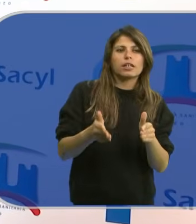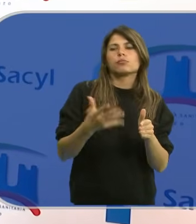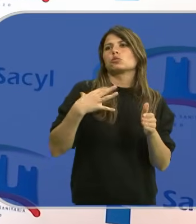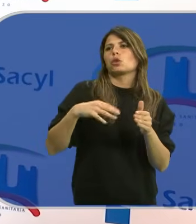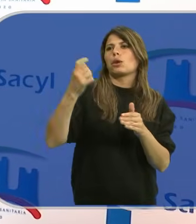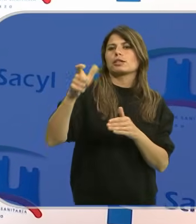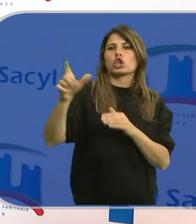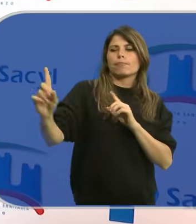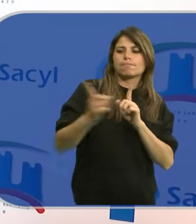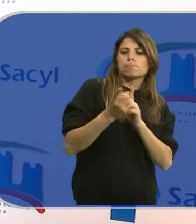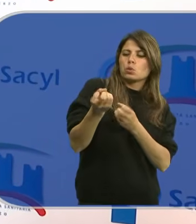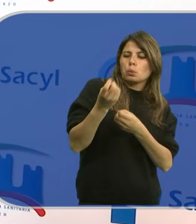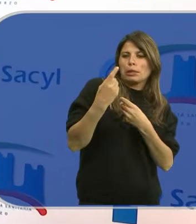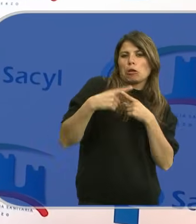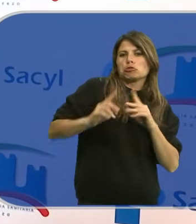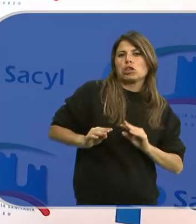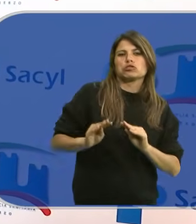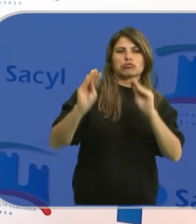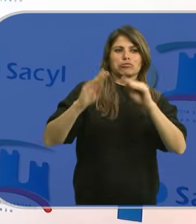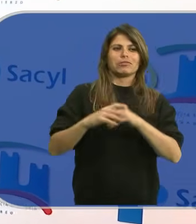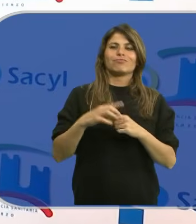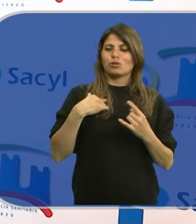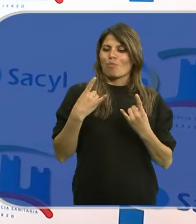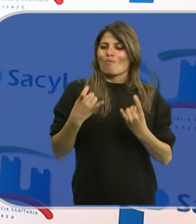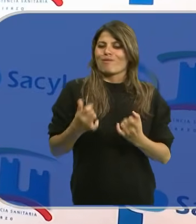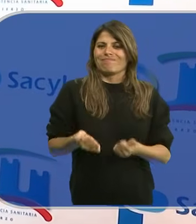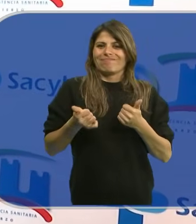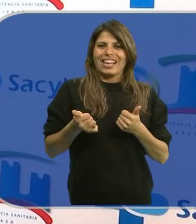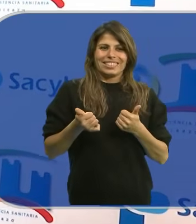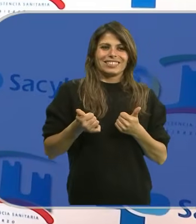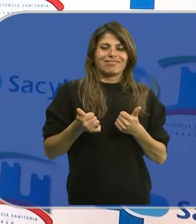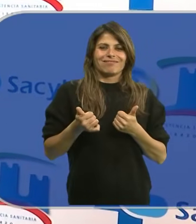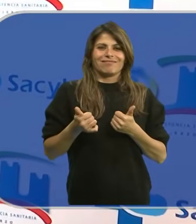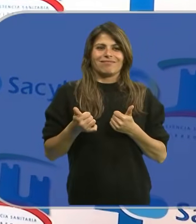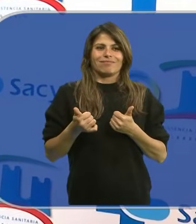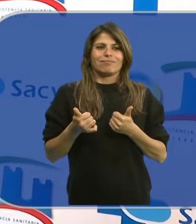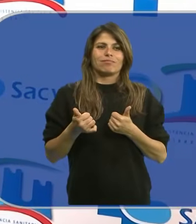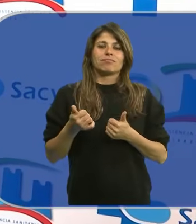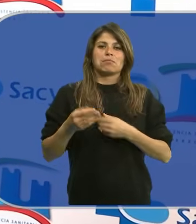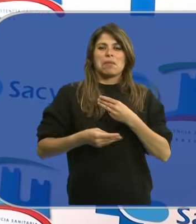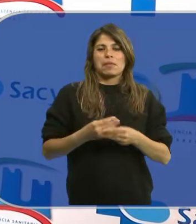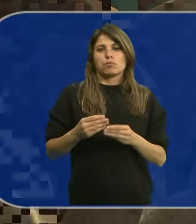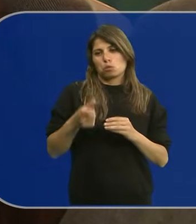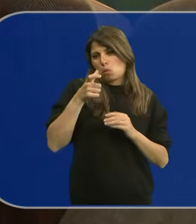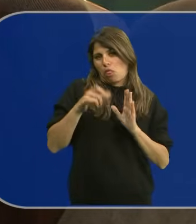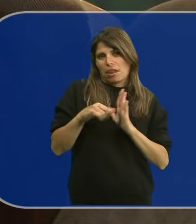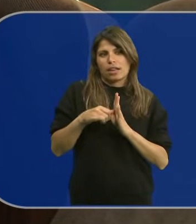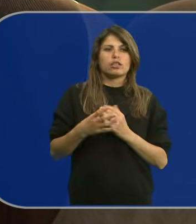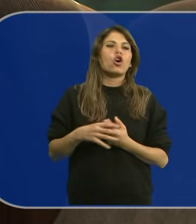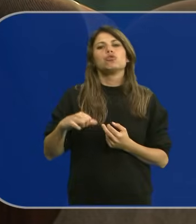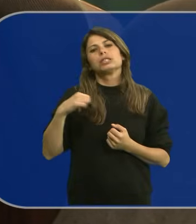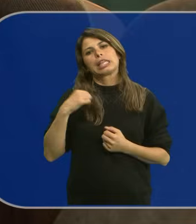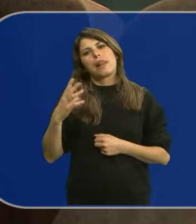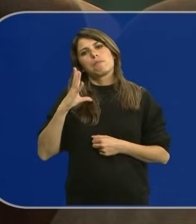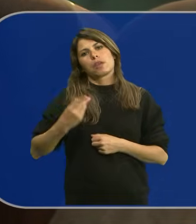vengan y te cuenten un poco sus cocinas. Entonces me atrae más esto, que al ser más pueblos más cercanos. El Hospital El